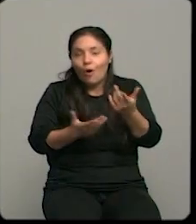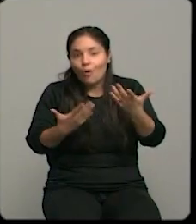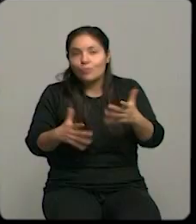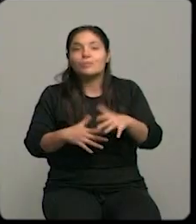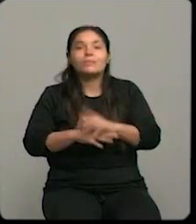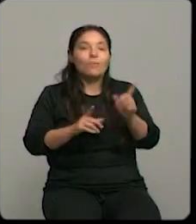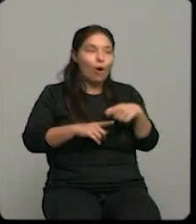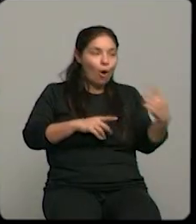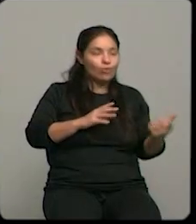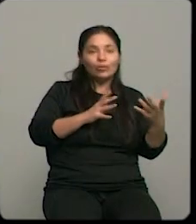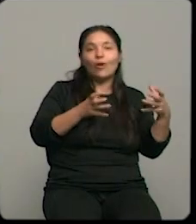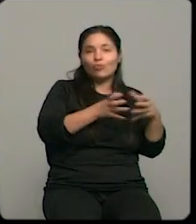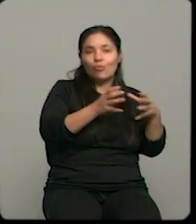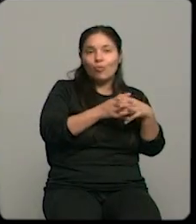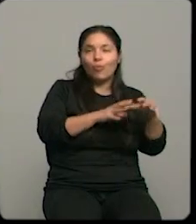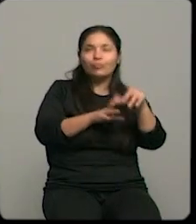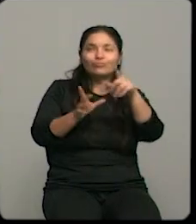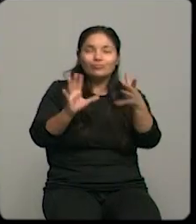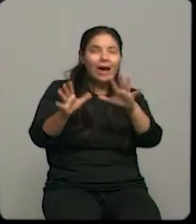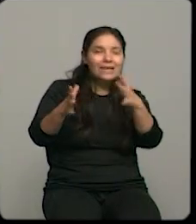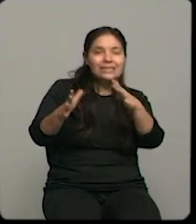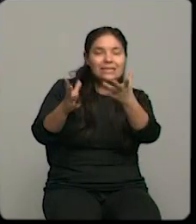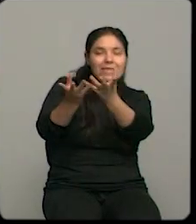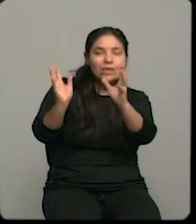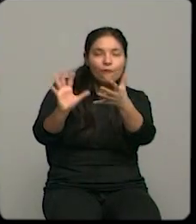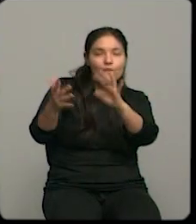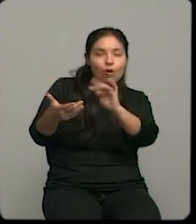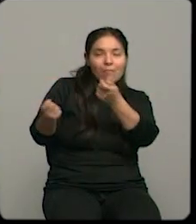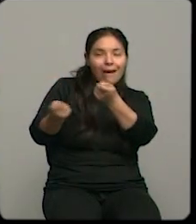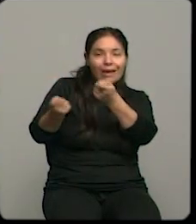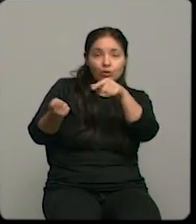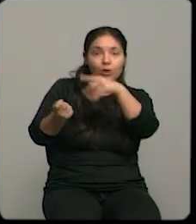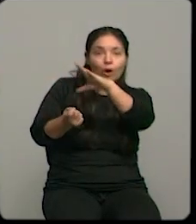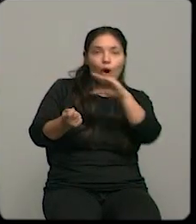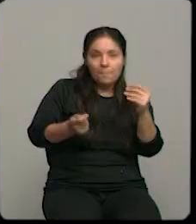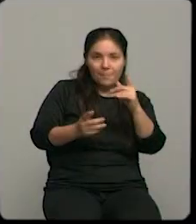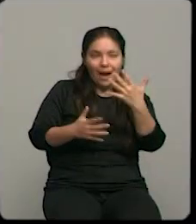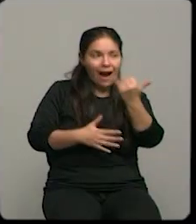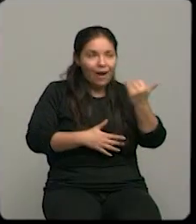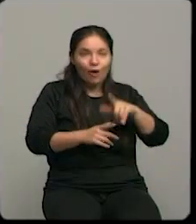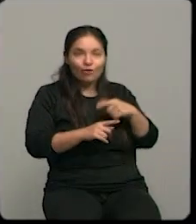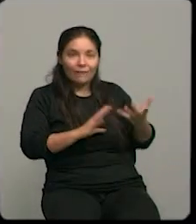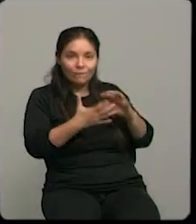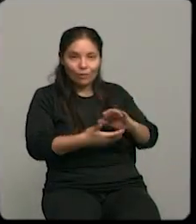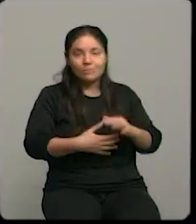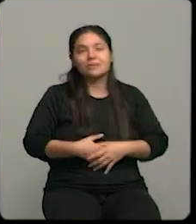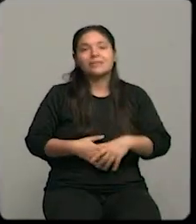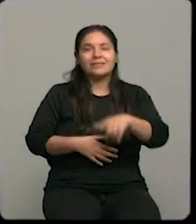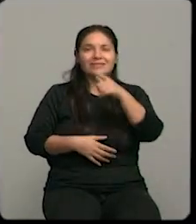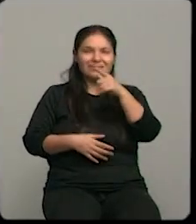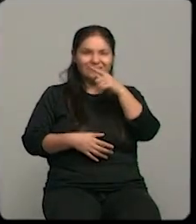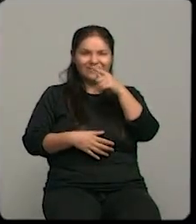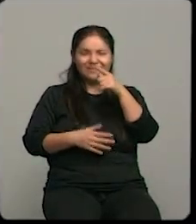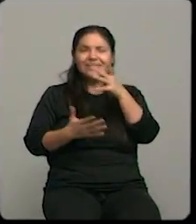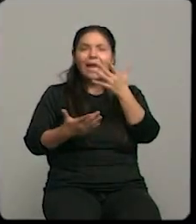otras estructuras organizacionales. Entonces, hablar de lo académico es como, de alguna manera, encorsetar lo que